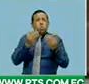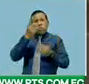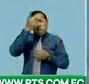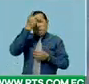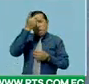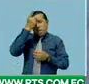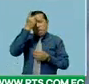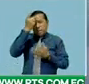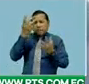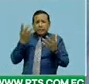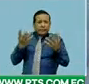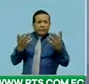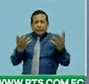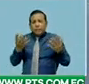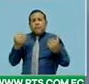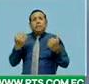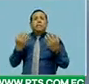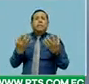pagos.